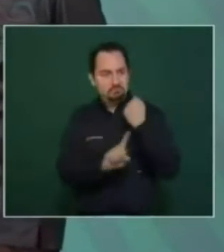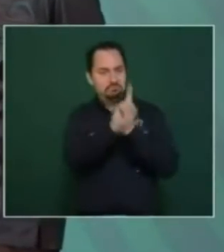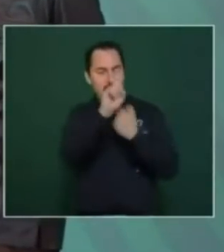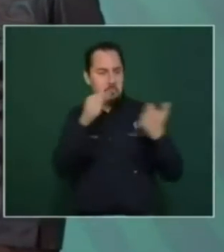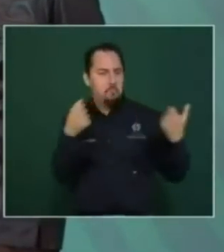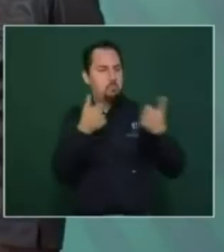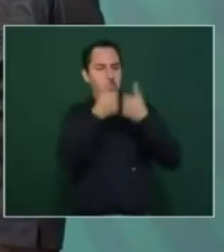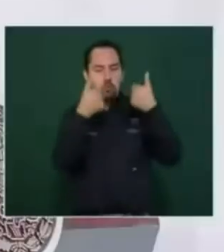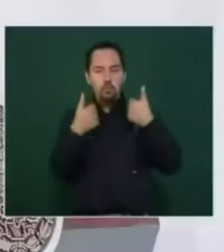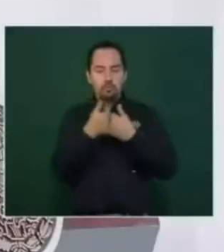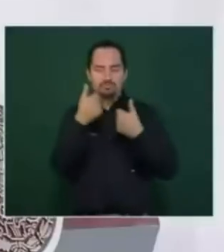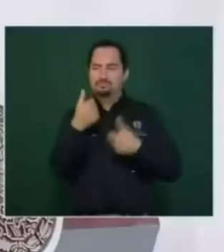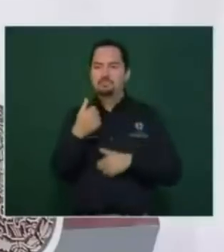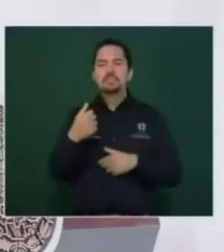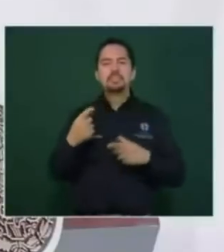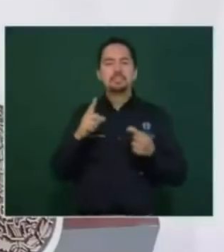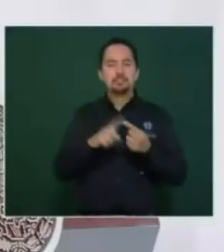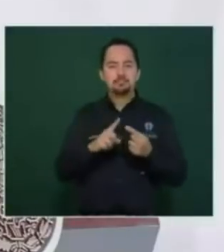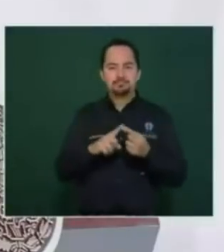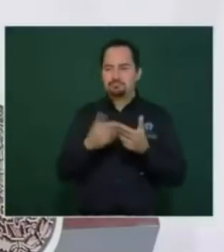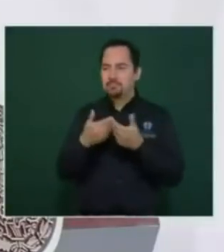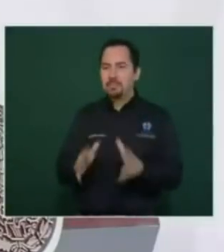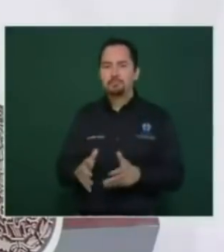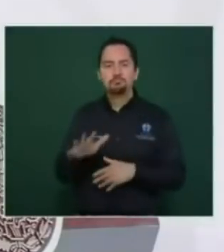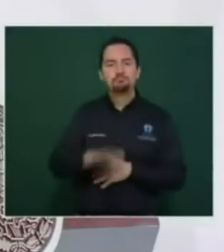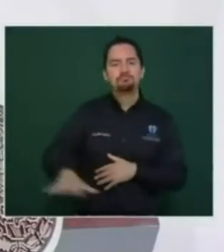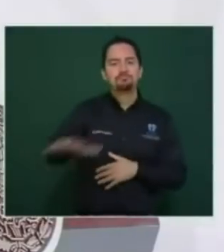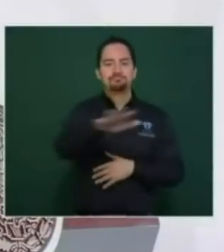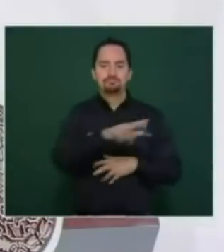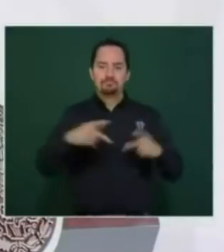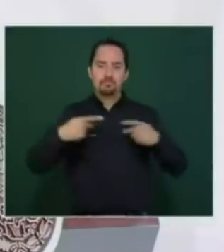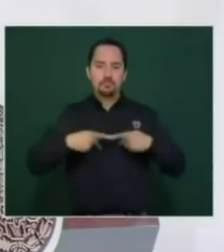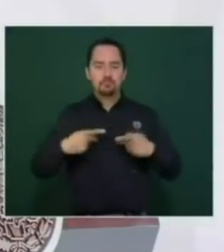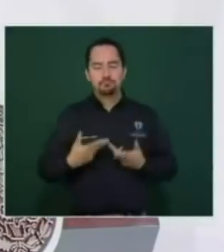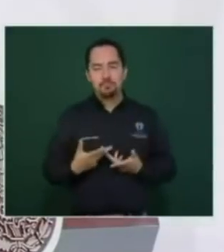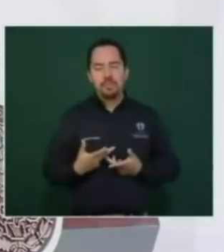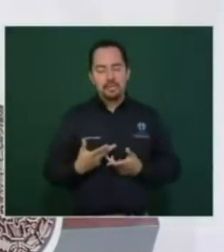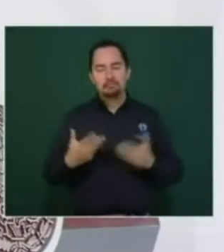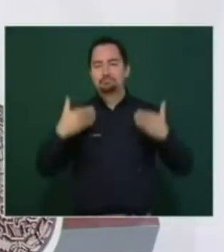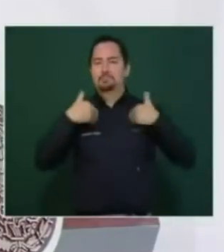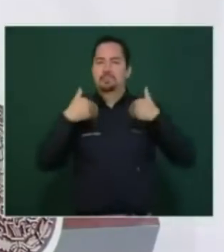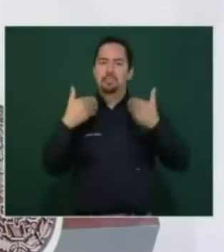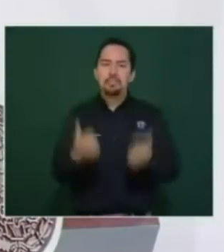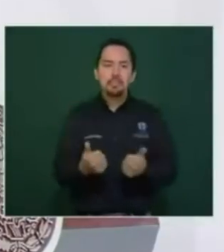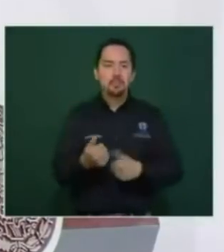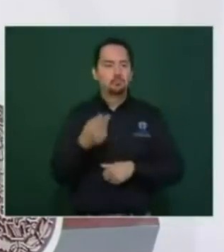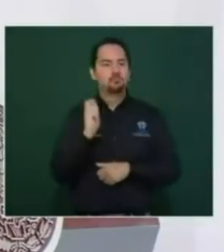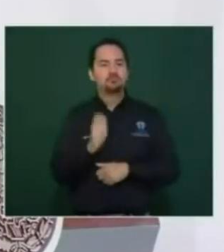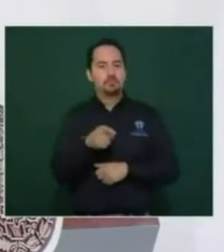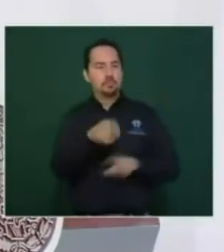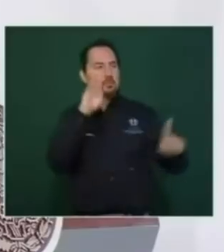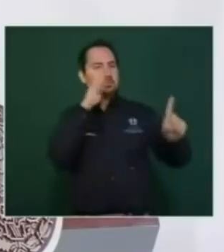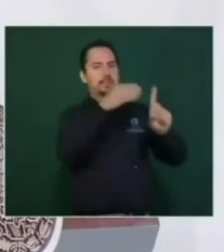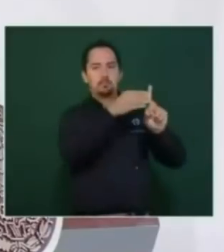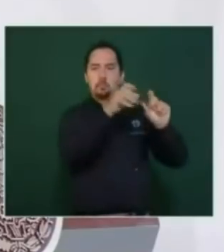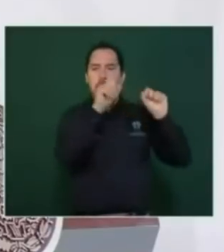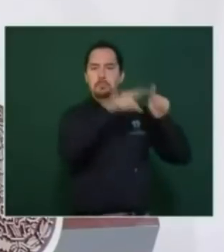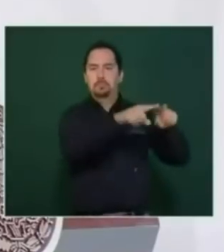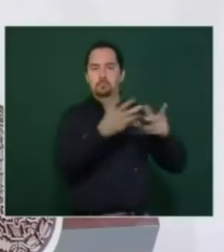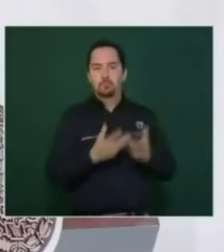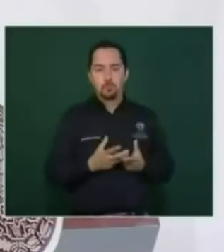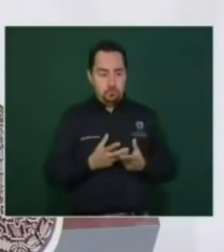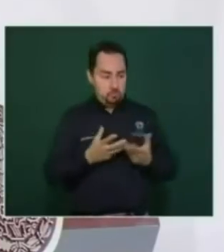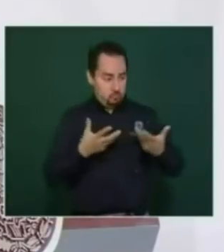diferencias ideológicas trabajará de la mano de la federación por el bien de Chihuahua. Y bueno, Maru Campos también comentó que